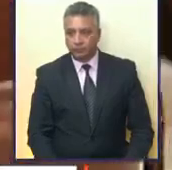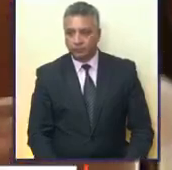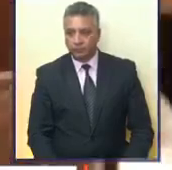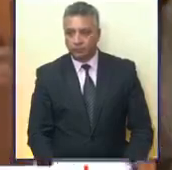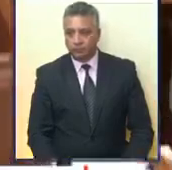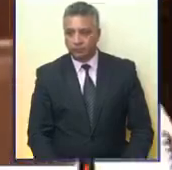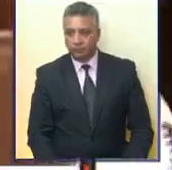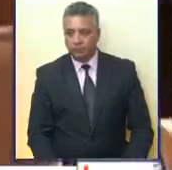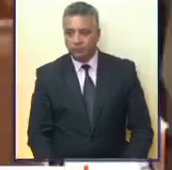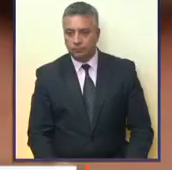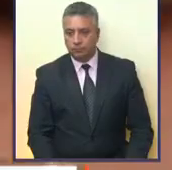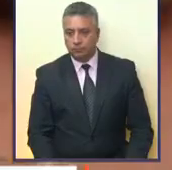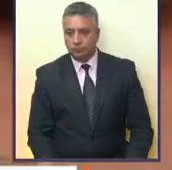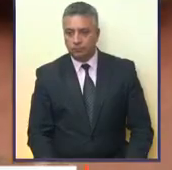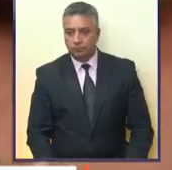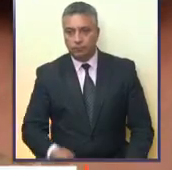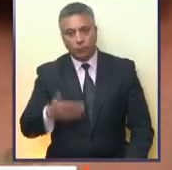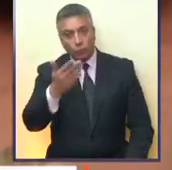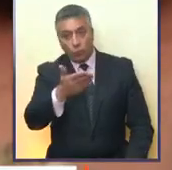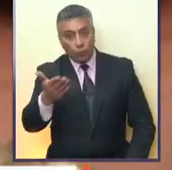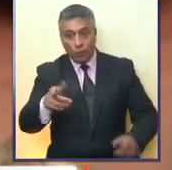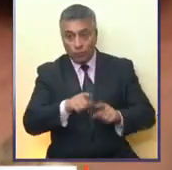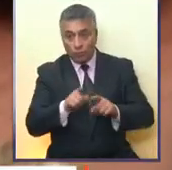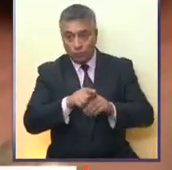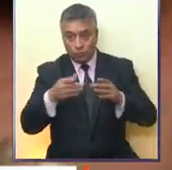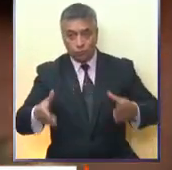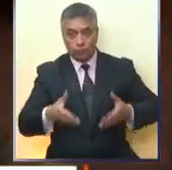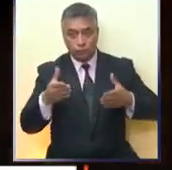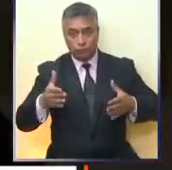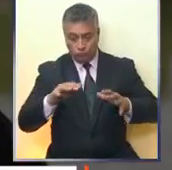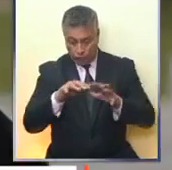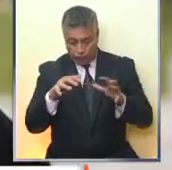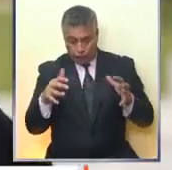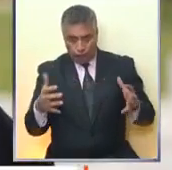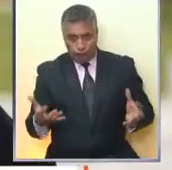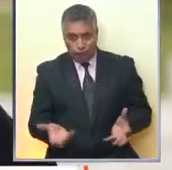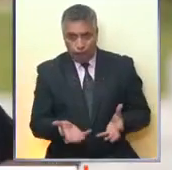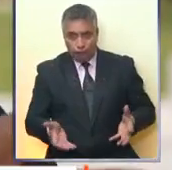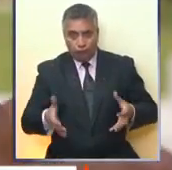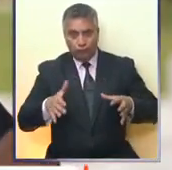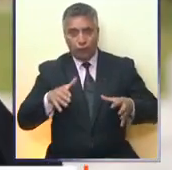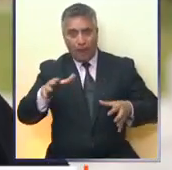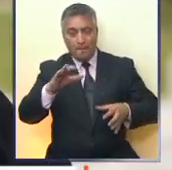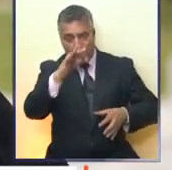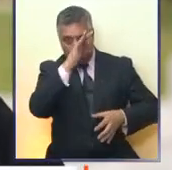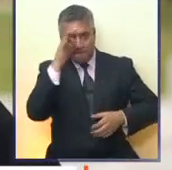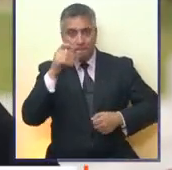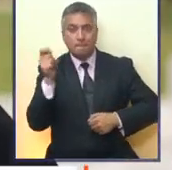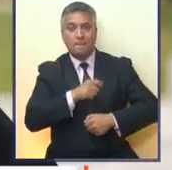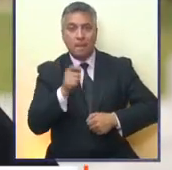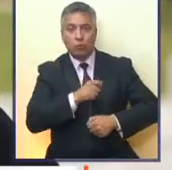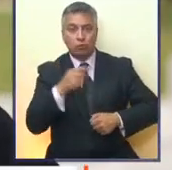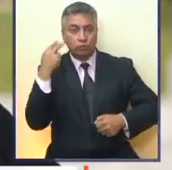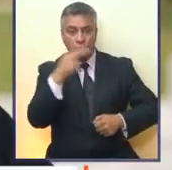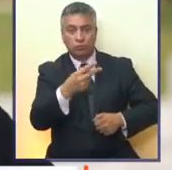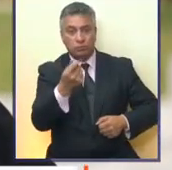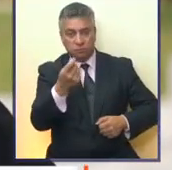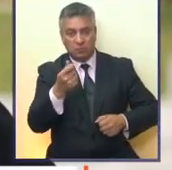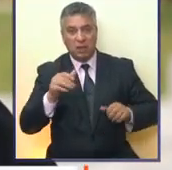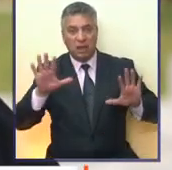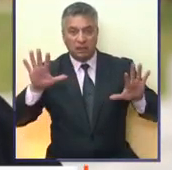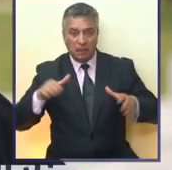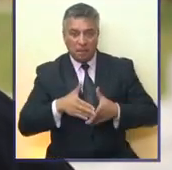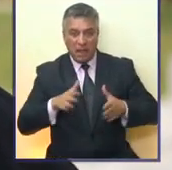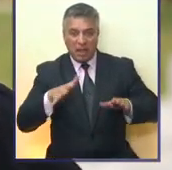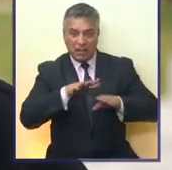Bueno, si usted toma un cántaro mapuche, que en la capital regional de Araucanía cuesta 10.000, 15.000